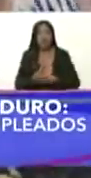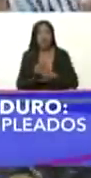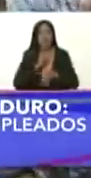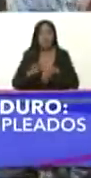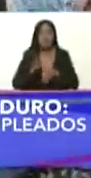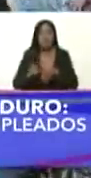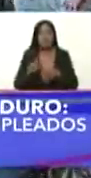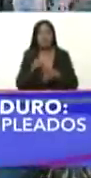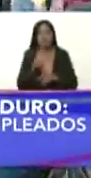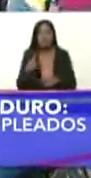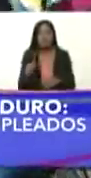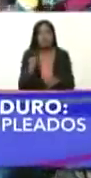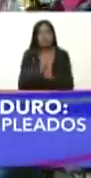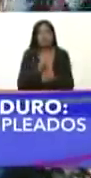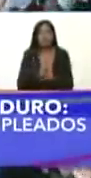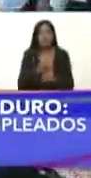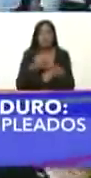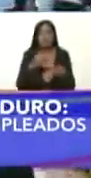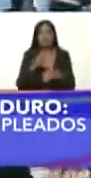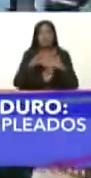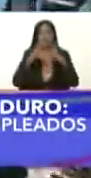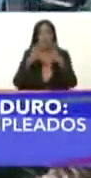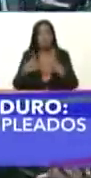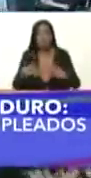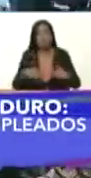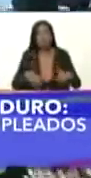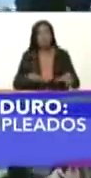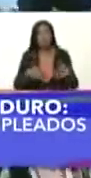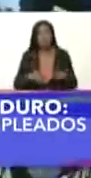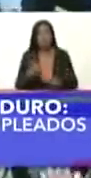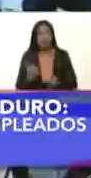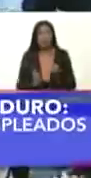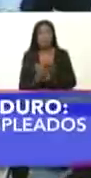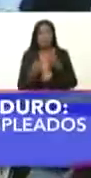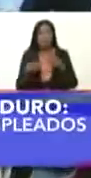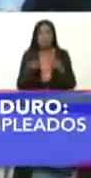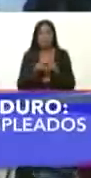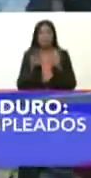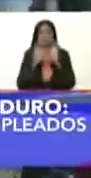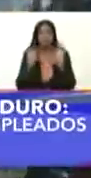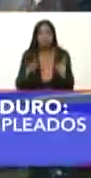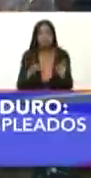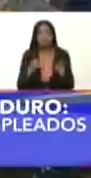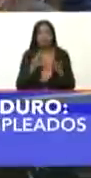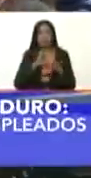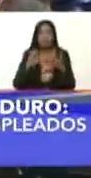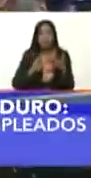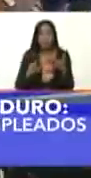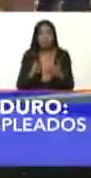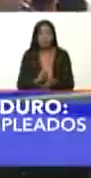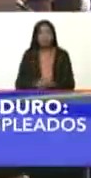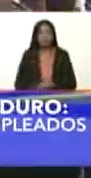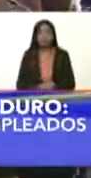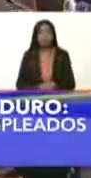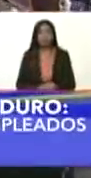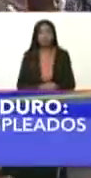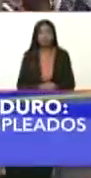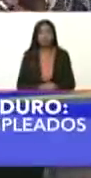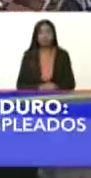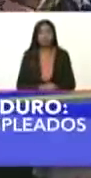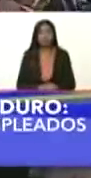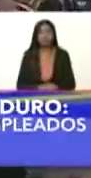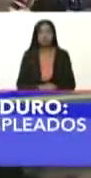para los trabajadores de las empresas de Guayana. Empresas básicas y estratégicas. Gracias, presidente.